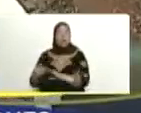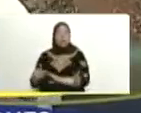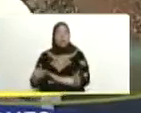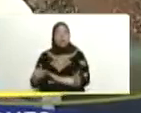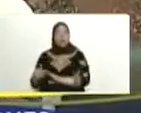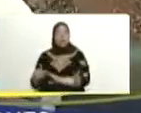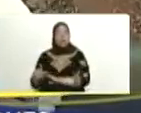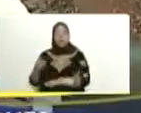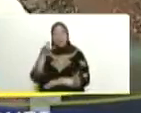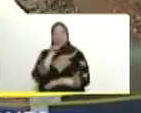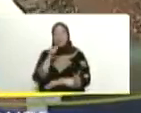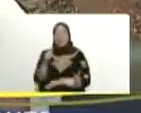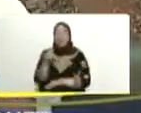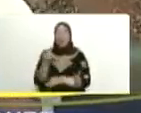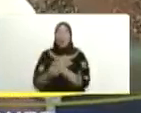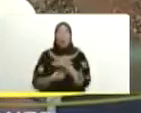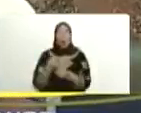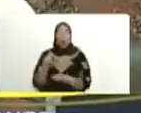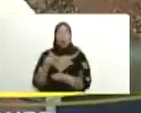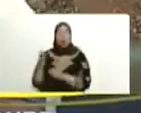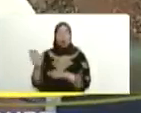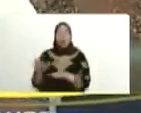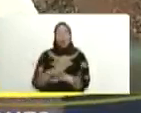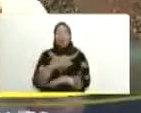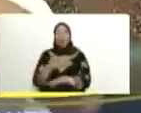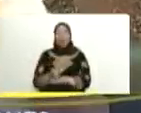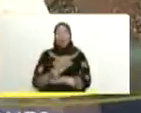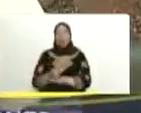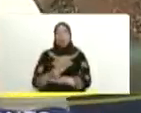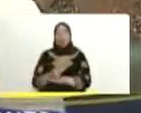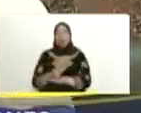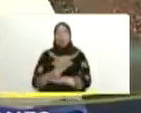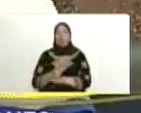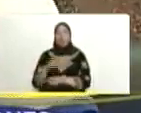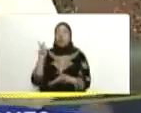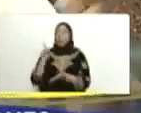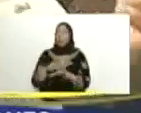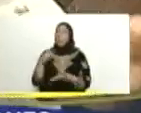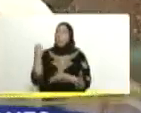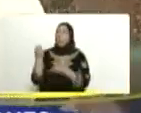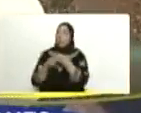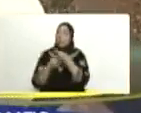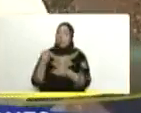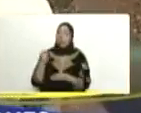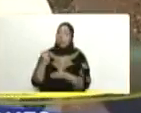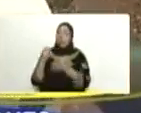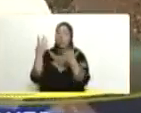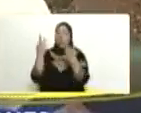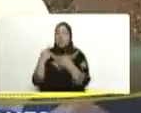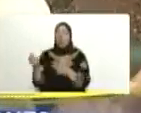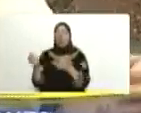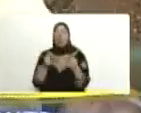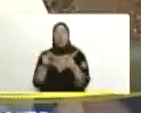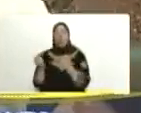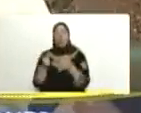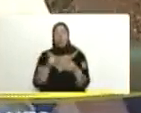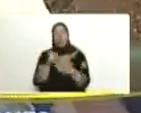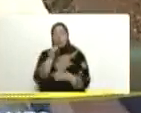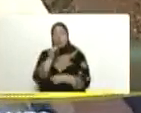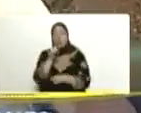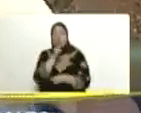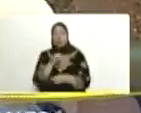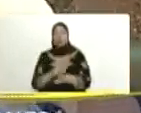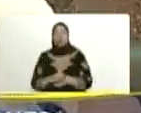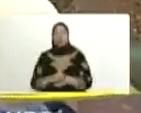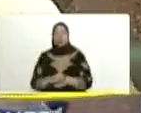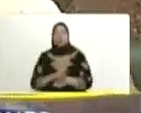esto sale mal, hay un culpable, ¿entiendes? Entonces me monté con él, Juanco, igual que Juan José Ramírez,